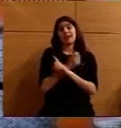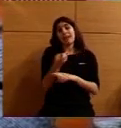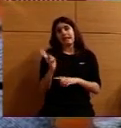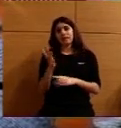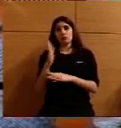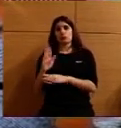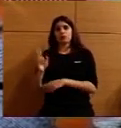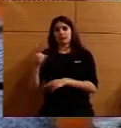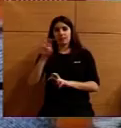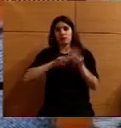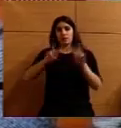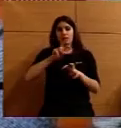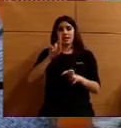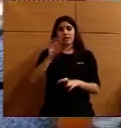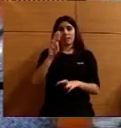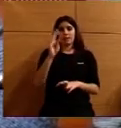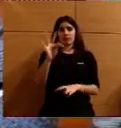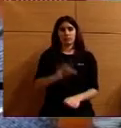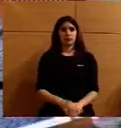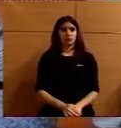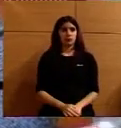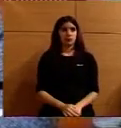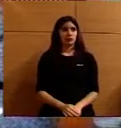resto de propuestas de modificaciones de la RPT.